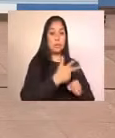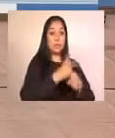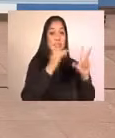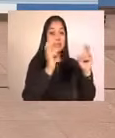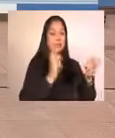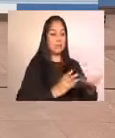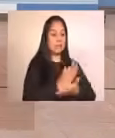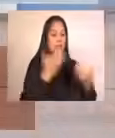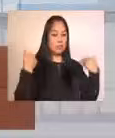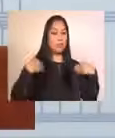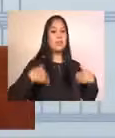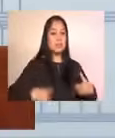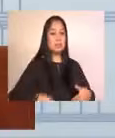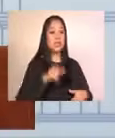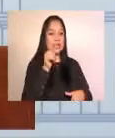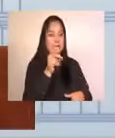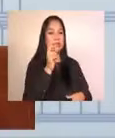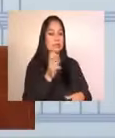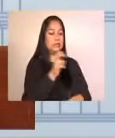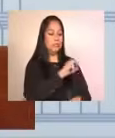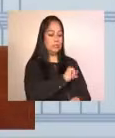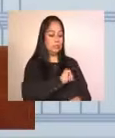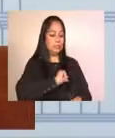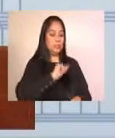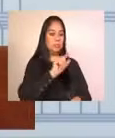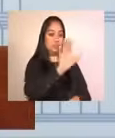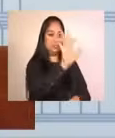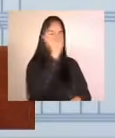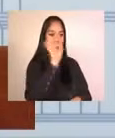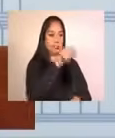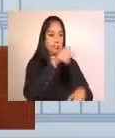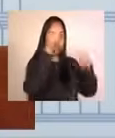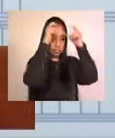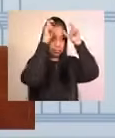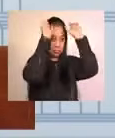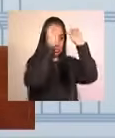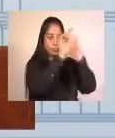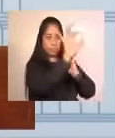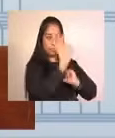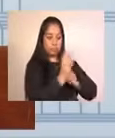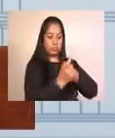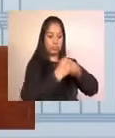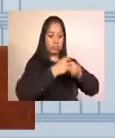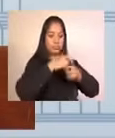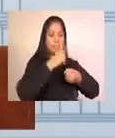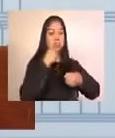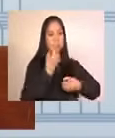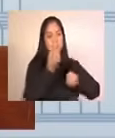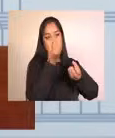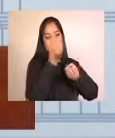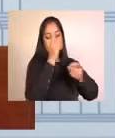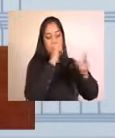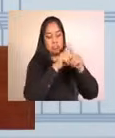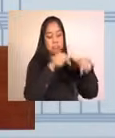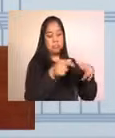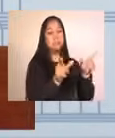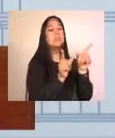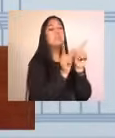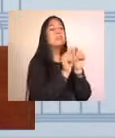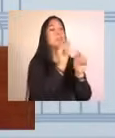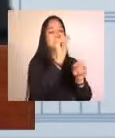Es por medio de este gabinete que se contempla la invitación a la señora fiscal general, y les estaremos dando actualizaciones en breve.